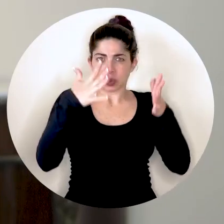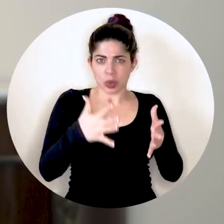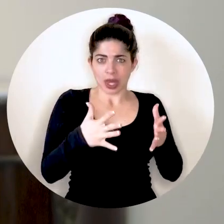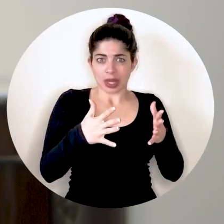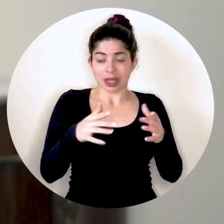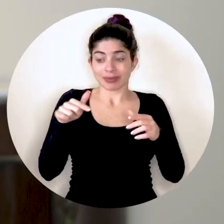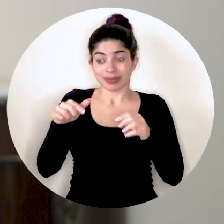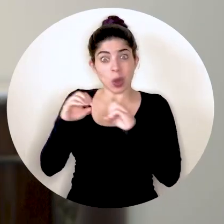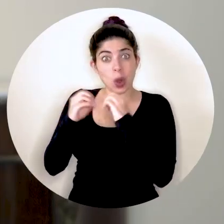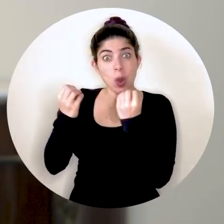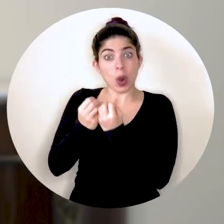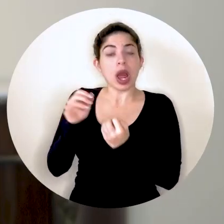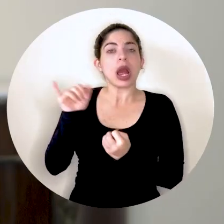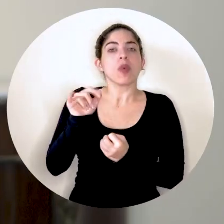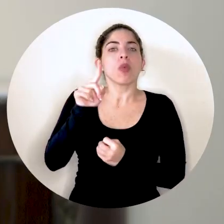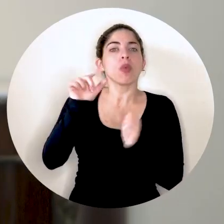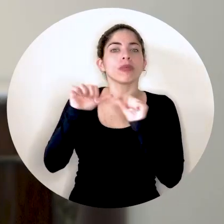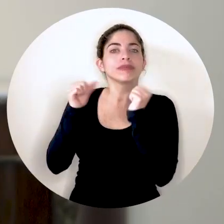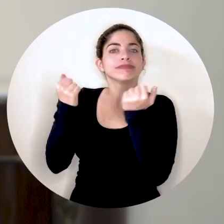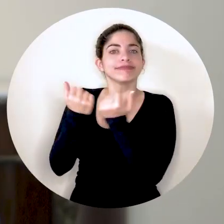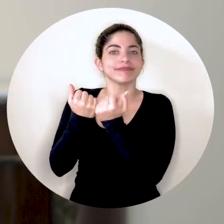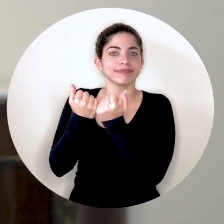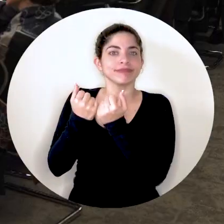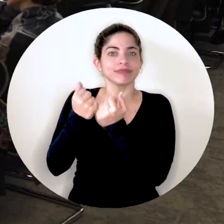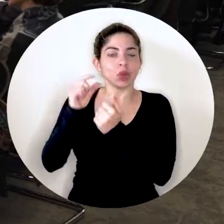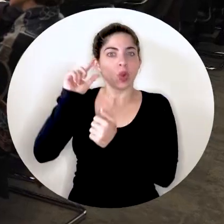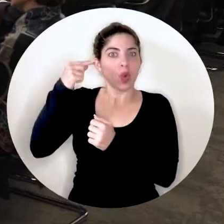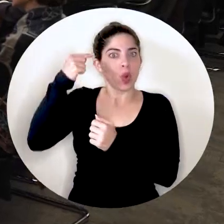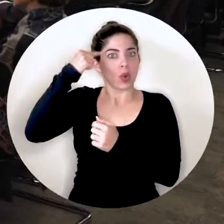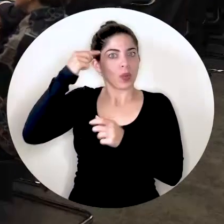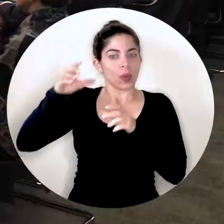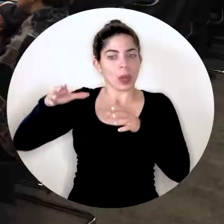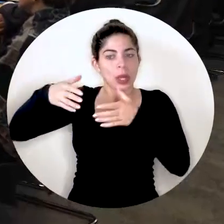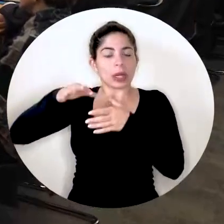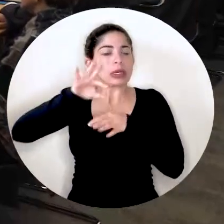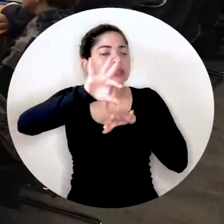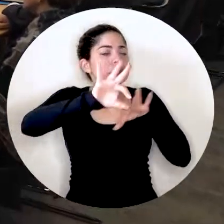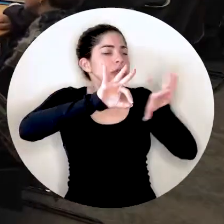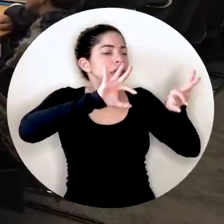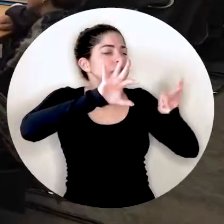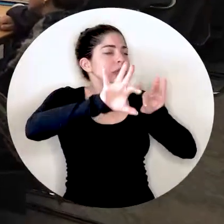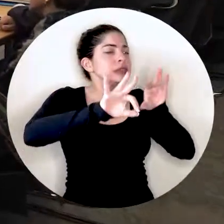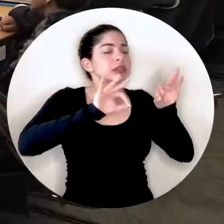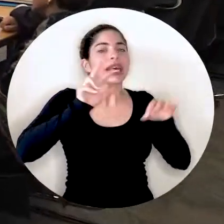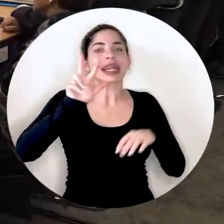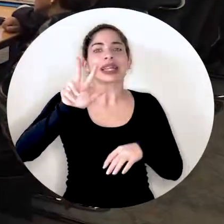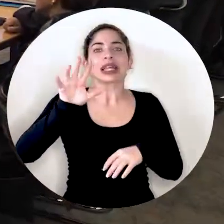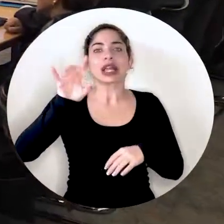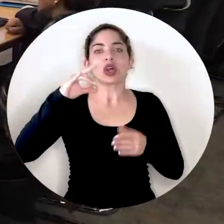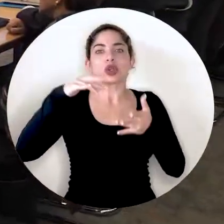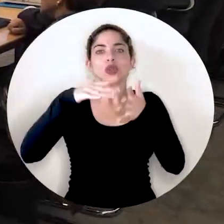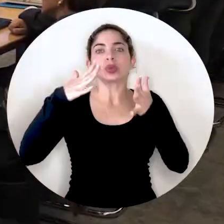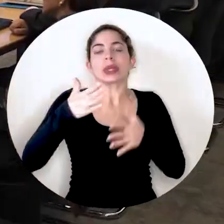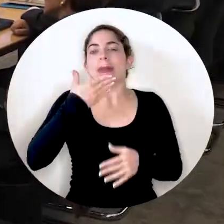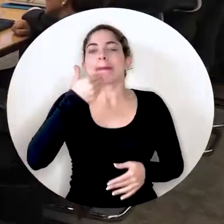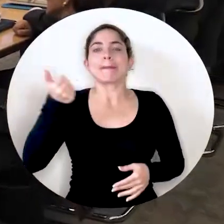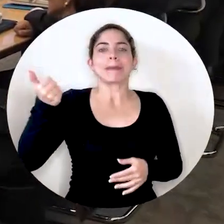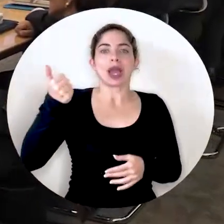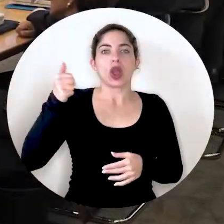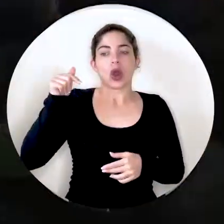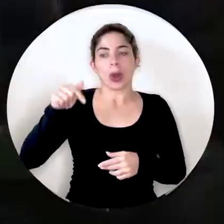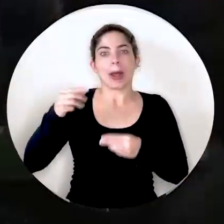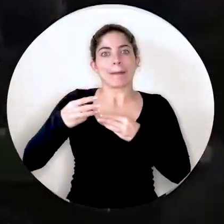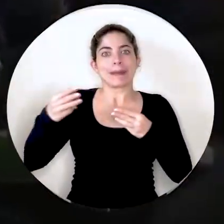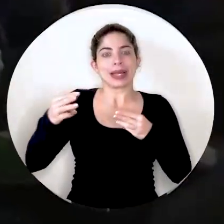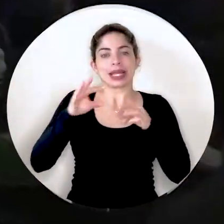la organización es como una clase de gobierno donde han escogido a los 38 mejores alumnos en esa